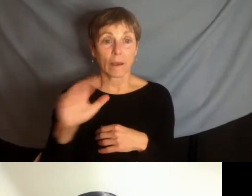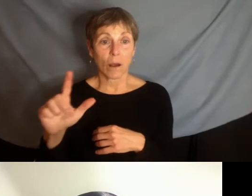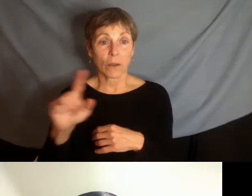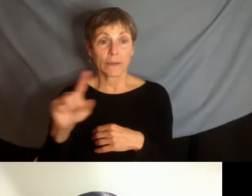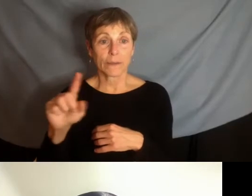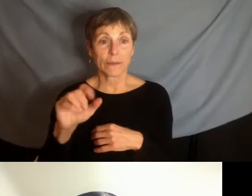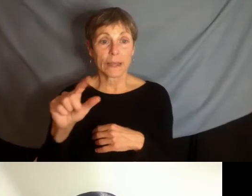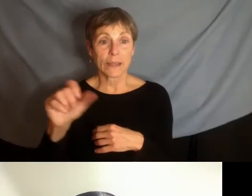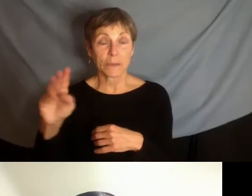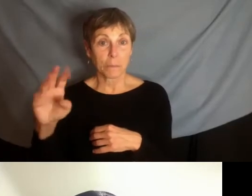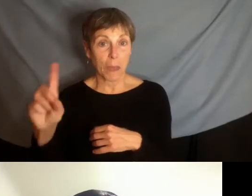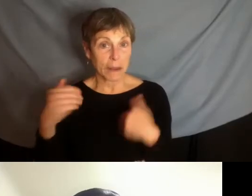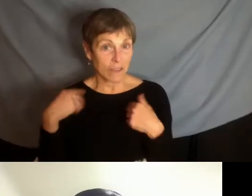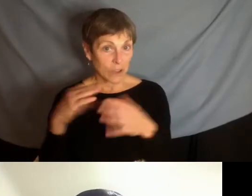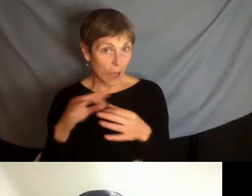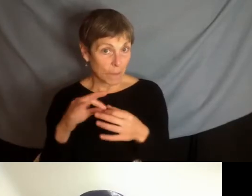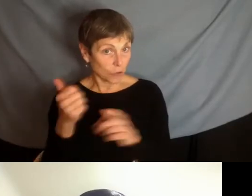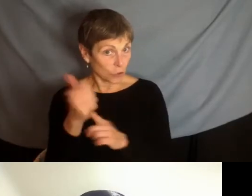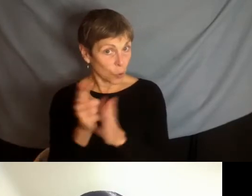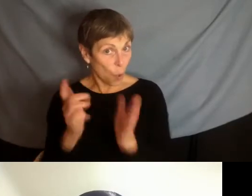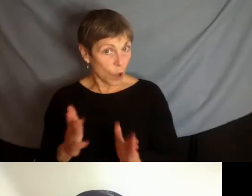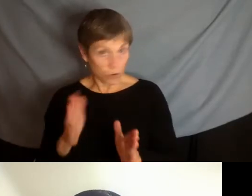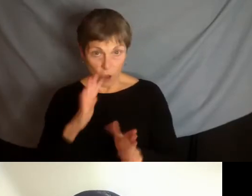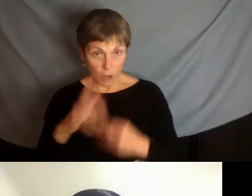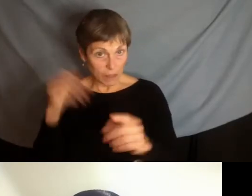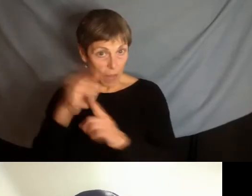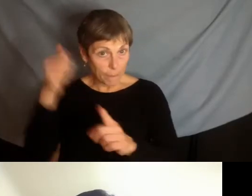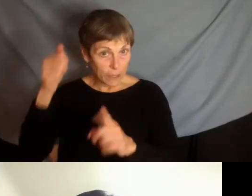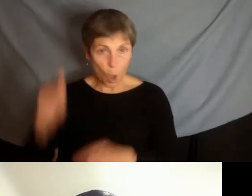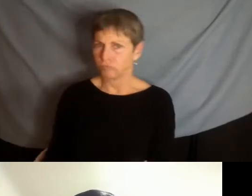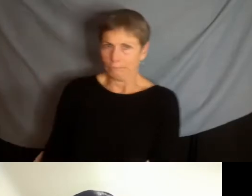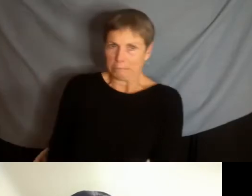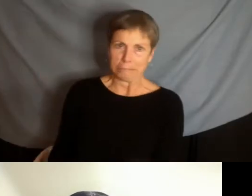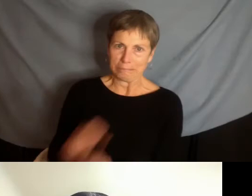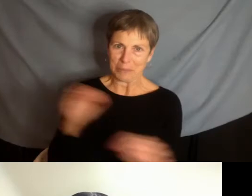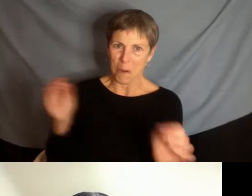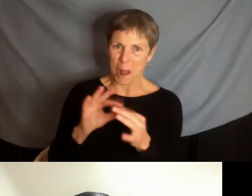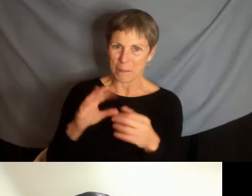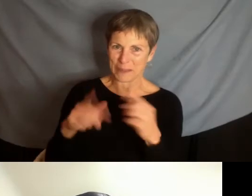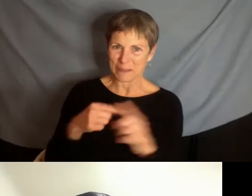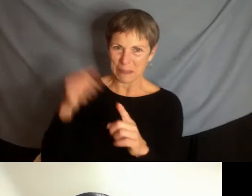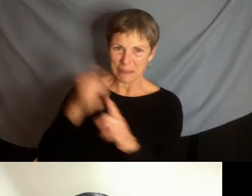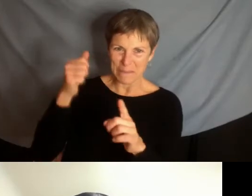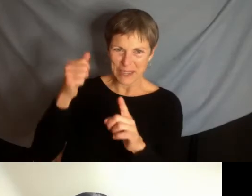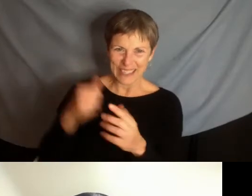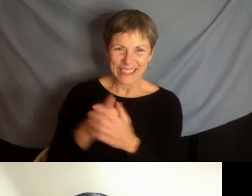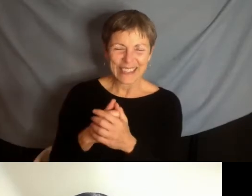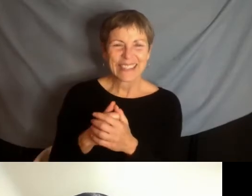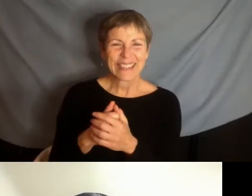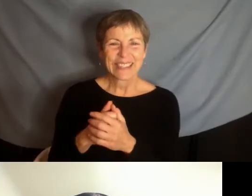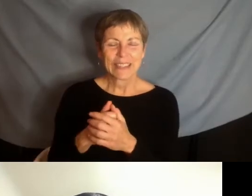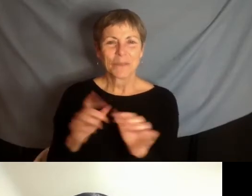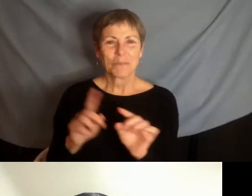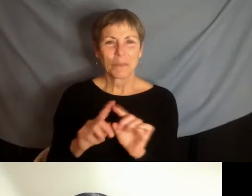tu experiencia como abogado? No tengo ningún comentario en cabildear en cuanto a este panel concierne, pero